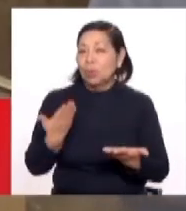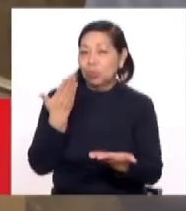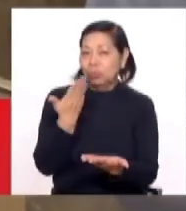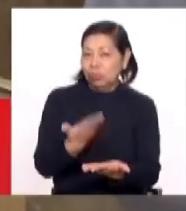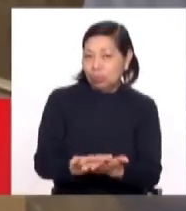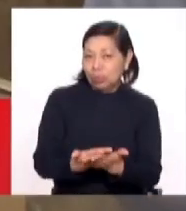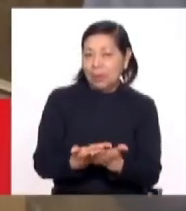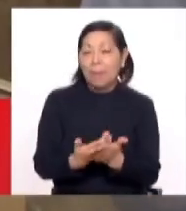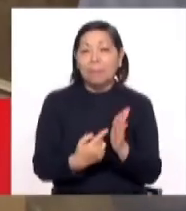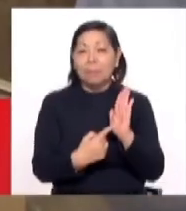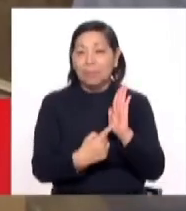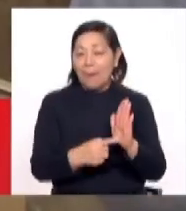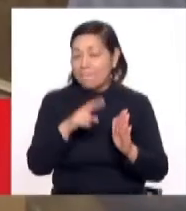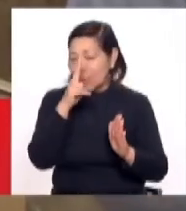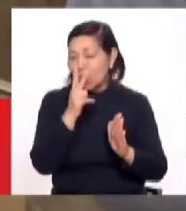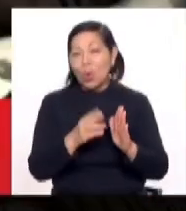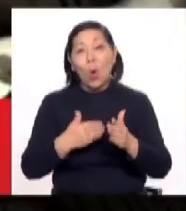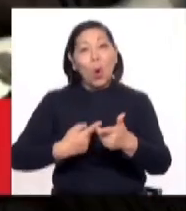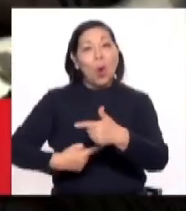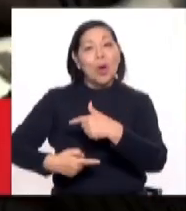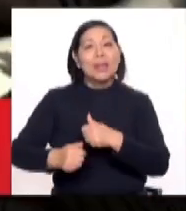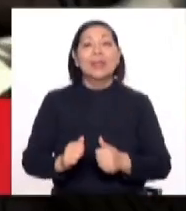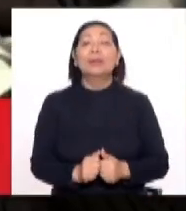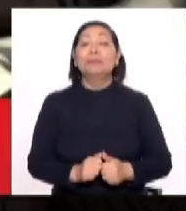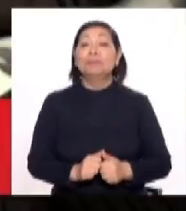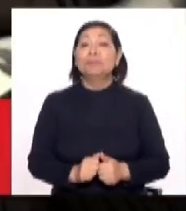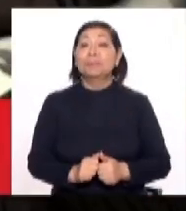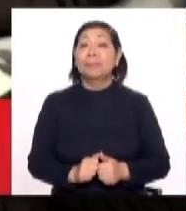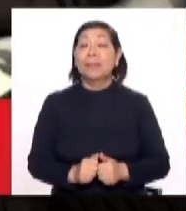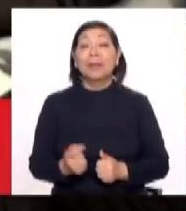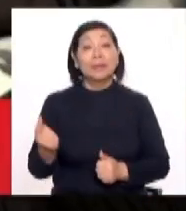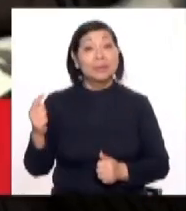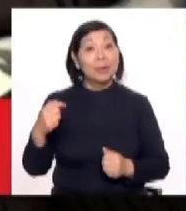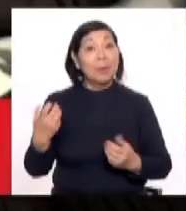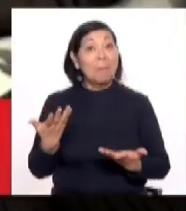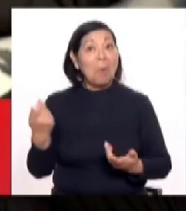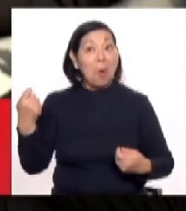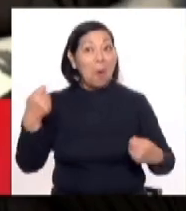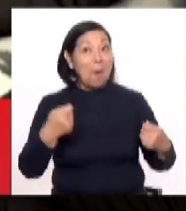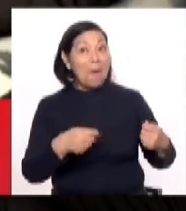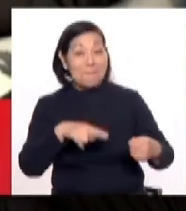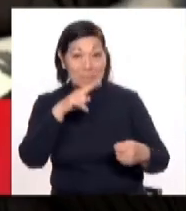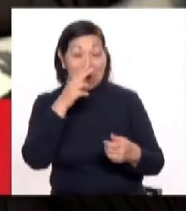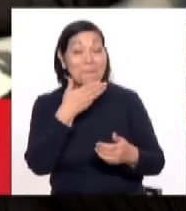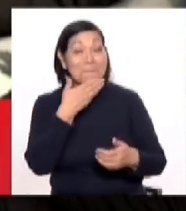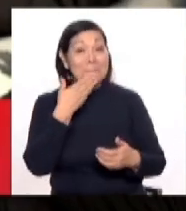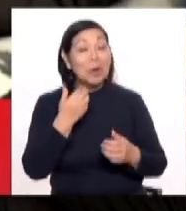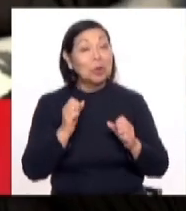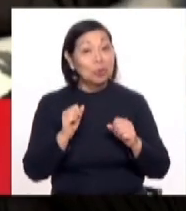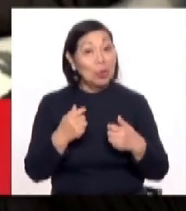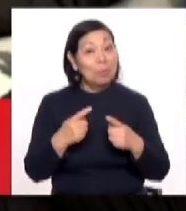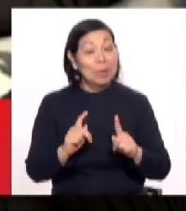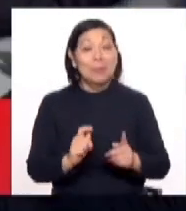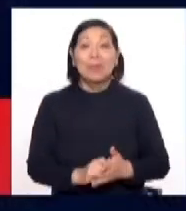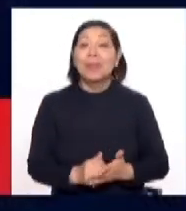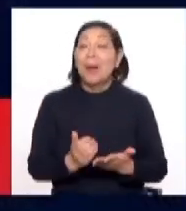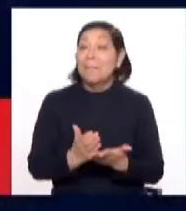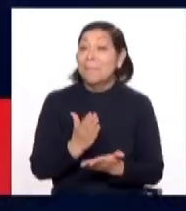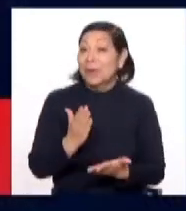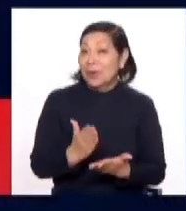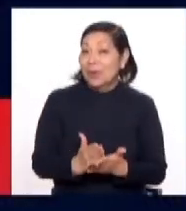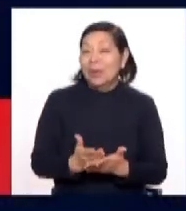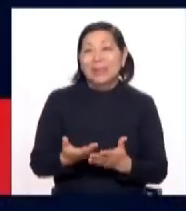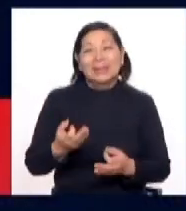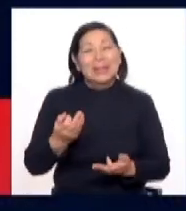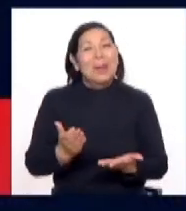en vitrina El Perú está de vuelta dijo esperar que llegue ese shock de inversiones para el Perú que permitan solucionar el problema de la